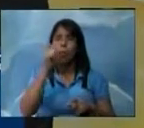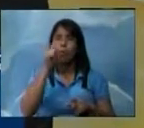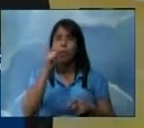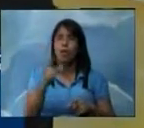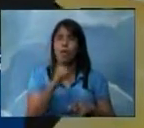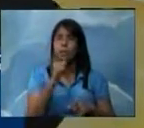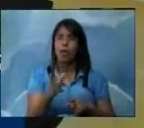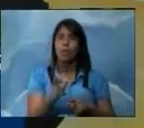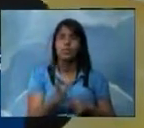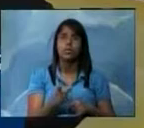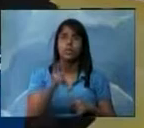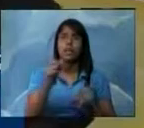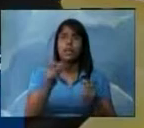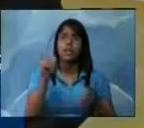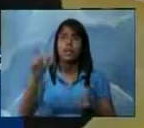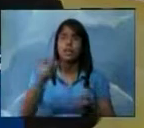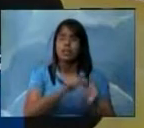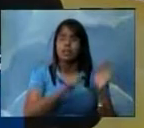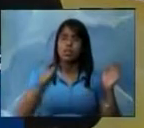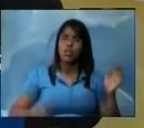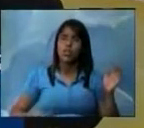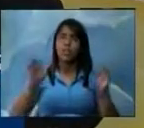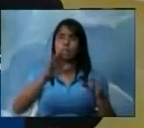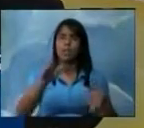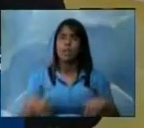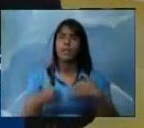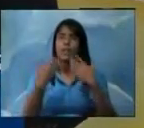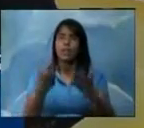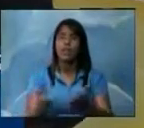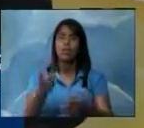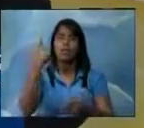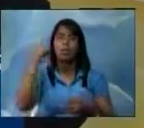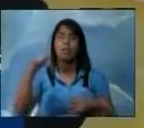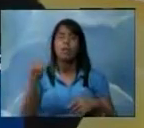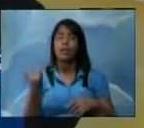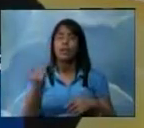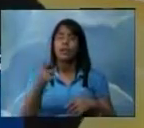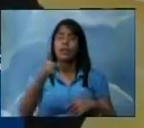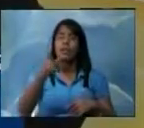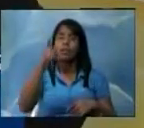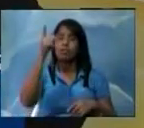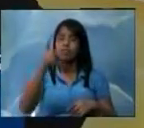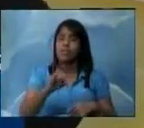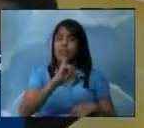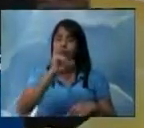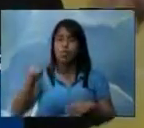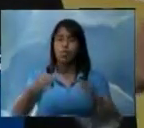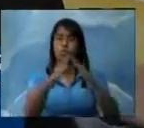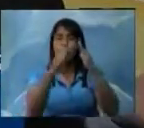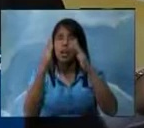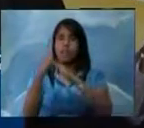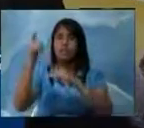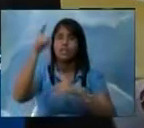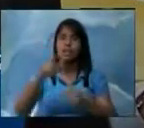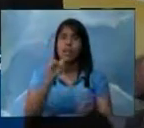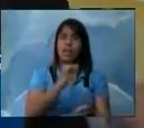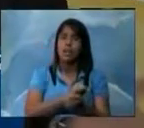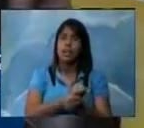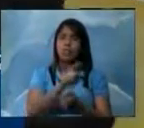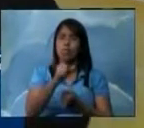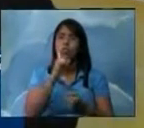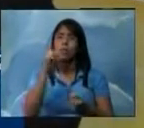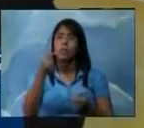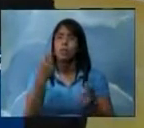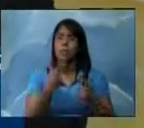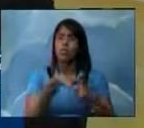un maluco, el Señor le está entregando a Jerusalén para que Jerusalén sea esclavo de él. Y usted se preguntará, pero